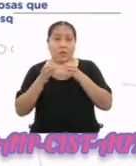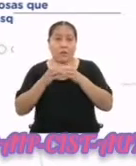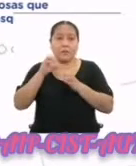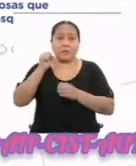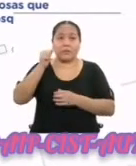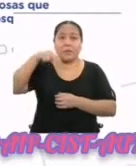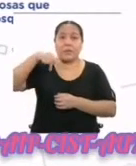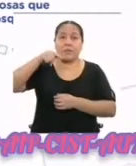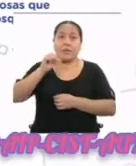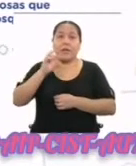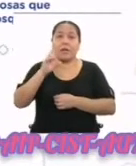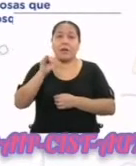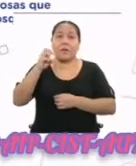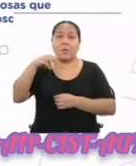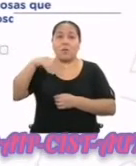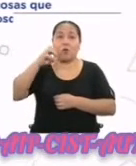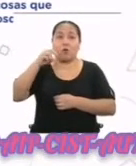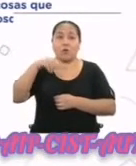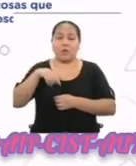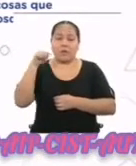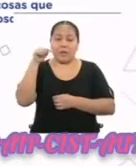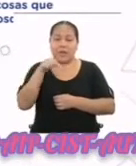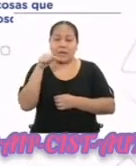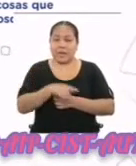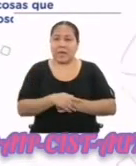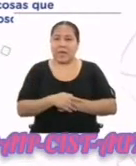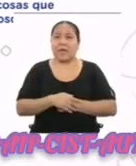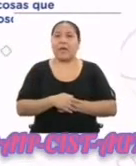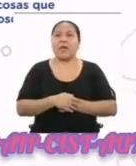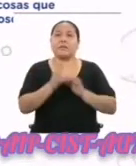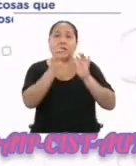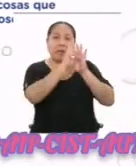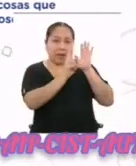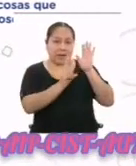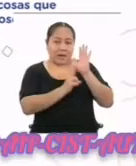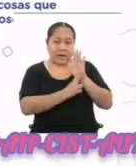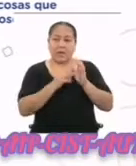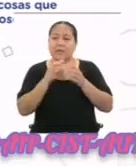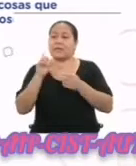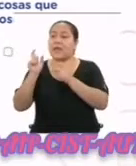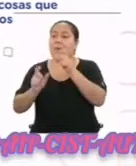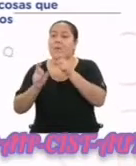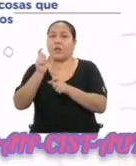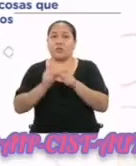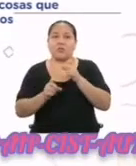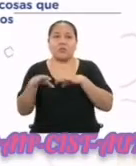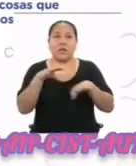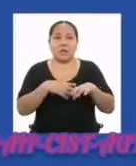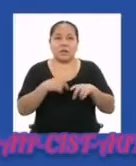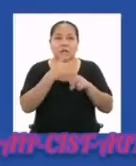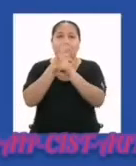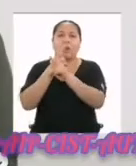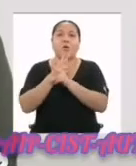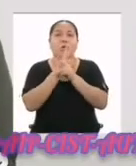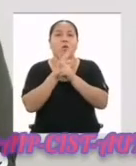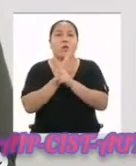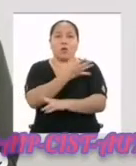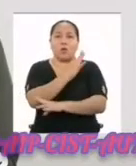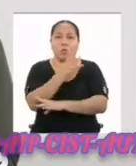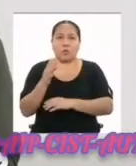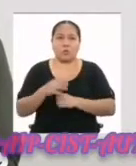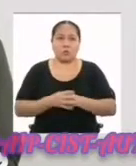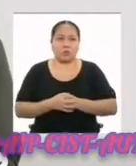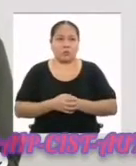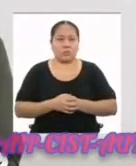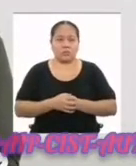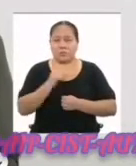de Santa Ramona. Y aquí están las cosas que los habitantes deben hacer para cuidar los bosques. ¿Qué opinas de